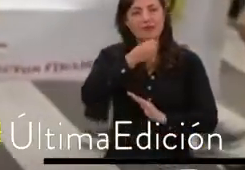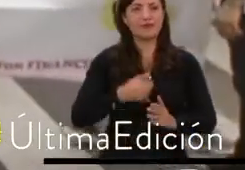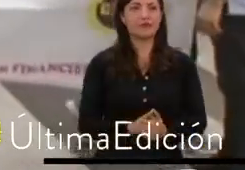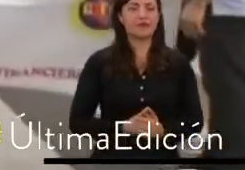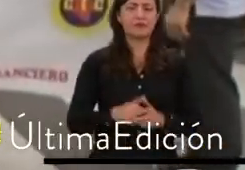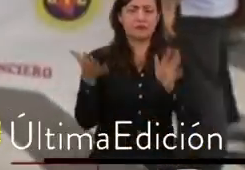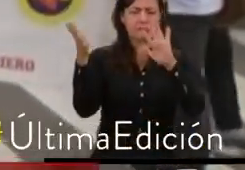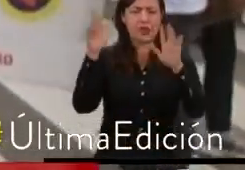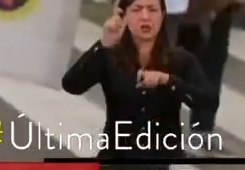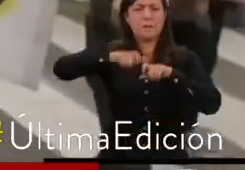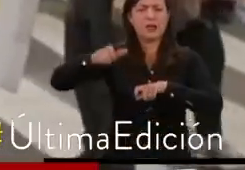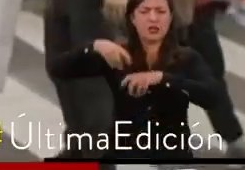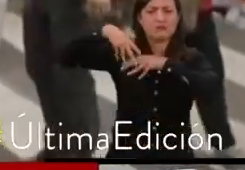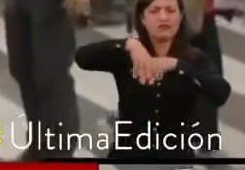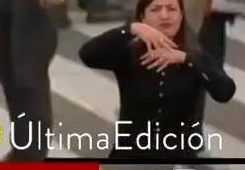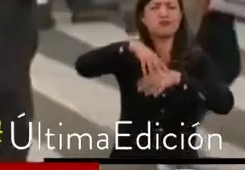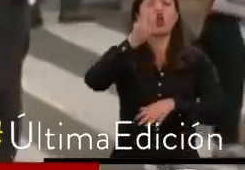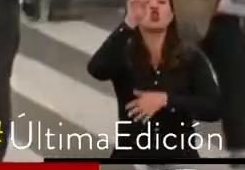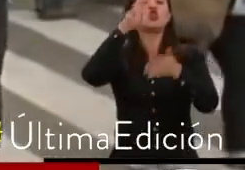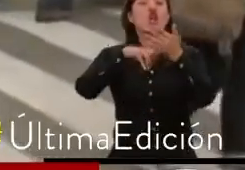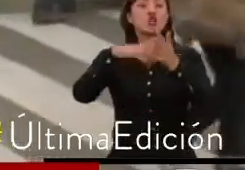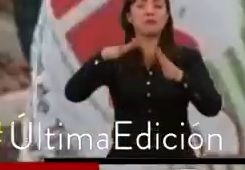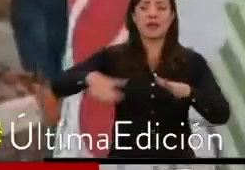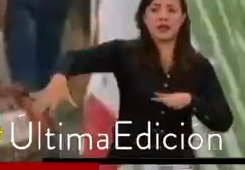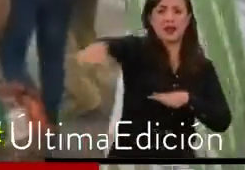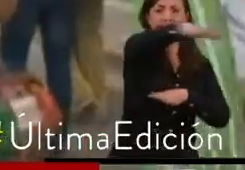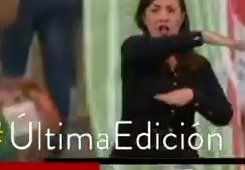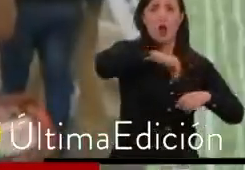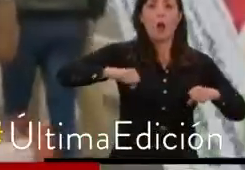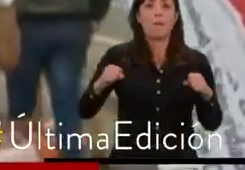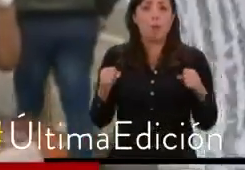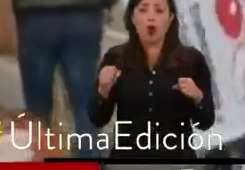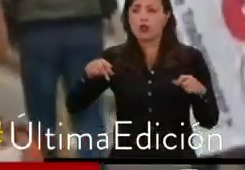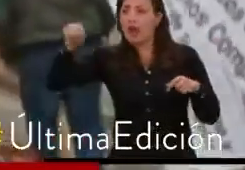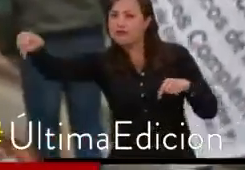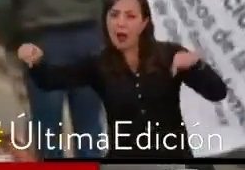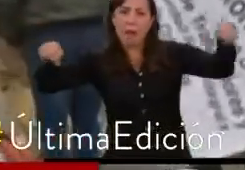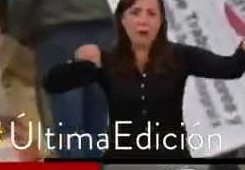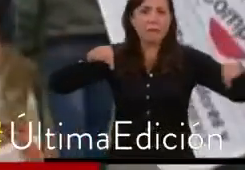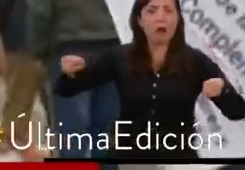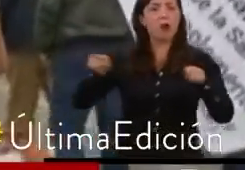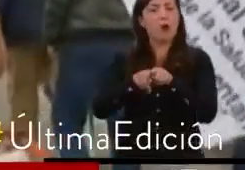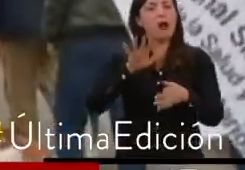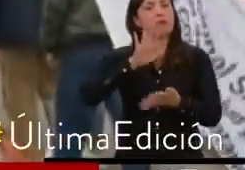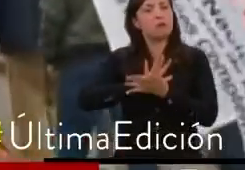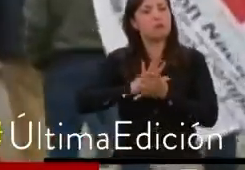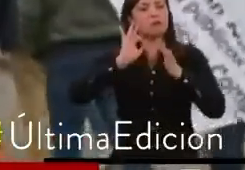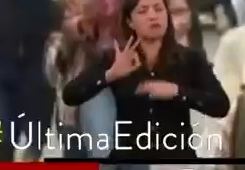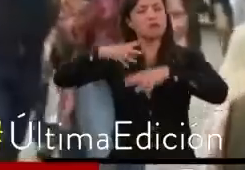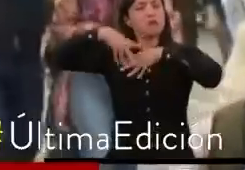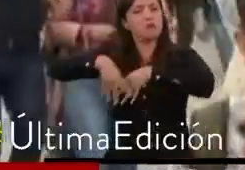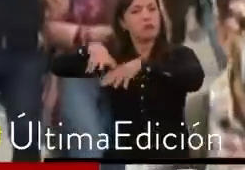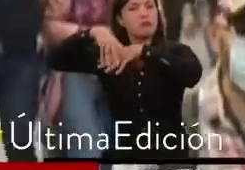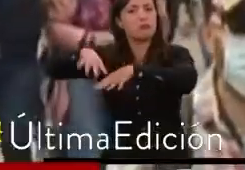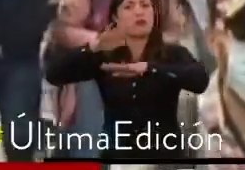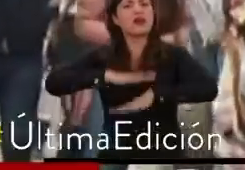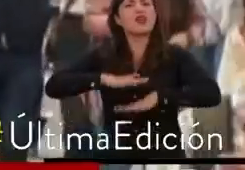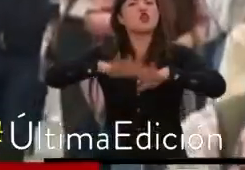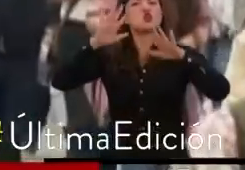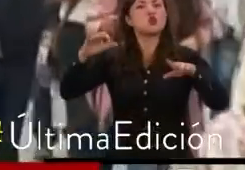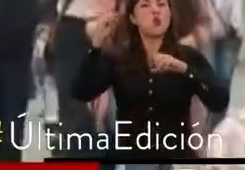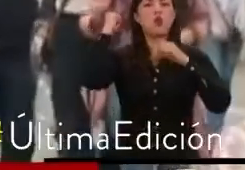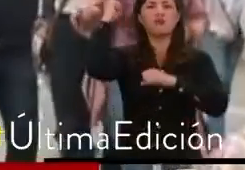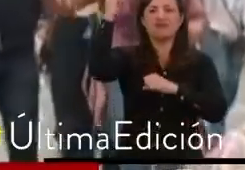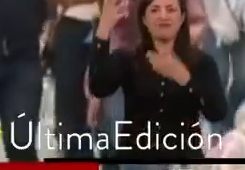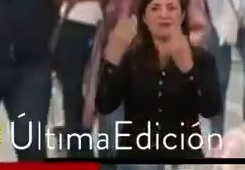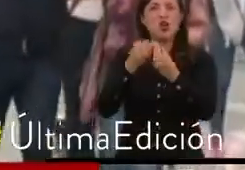Unas 2.000 personas se movilizaron en varios puntos de Bogotá de manera pacífica y en calma durante la jornada de paro convocada por las centrales obreras y el